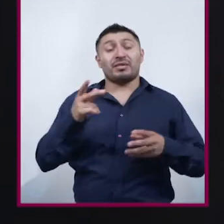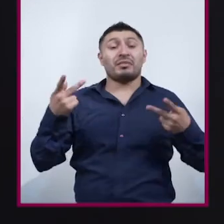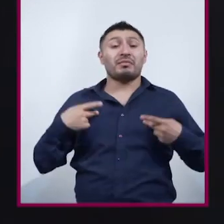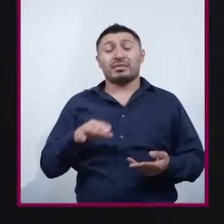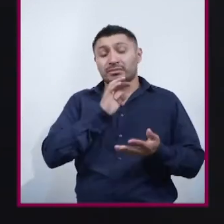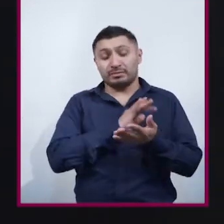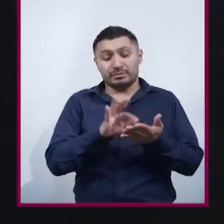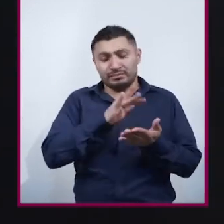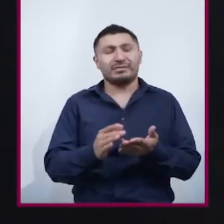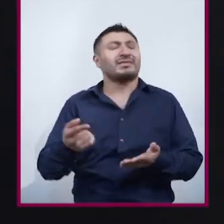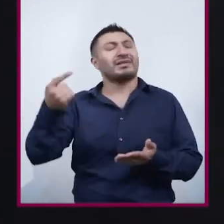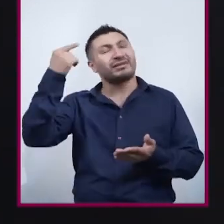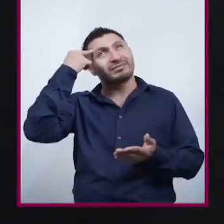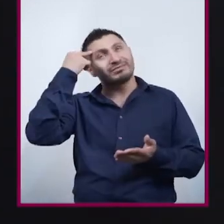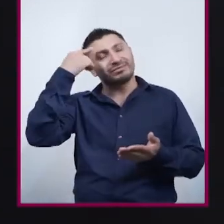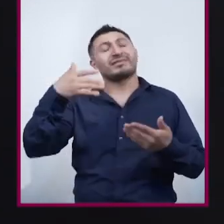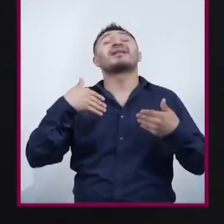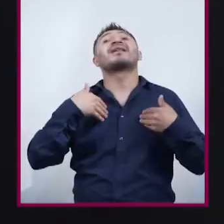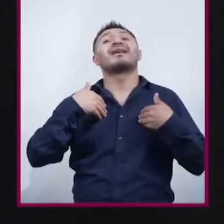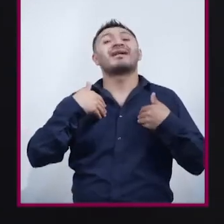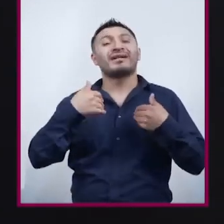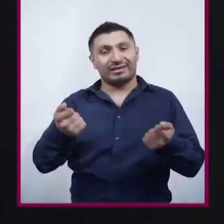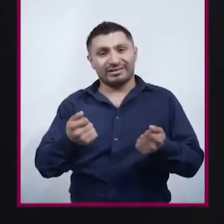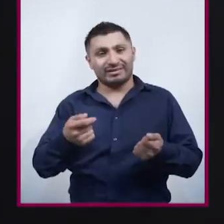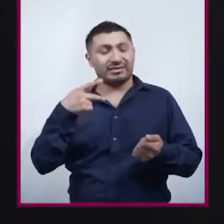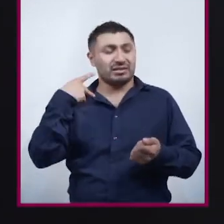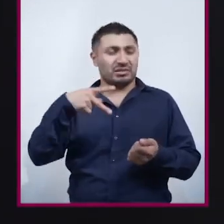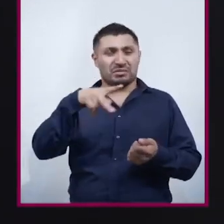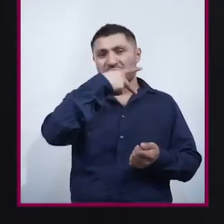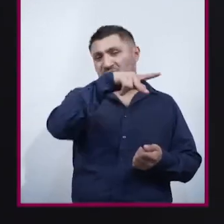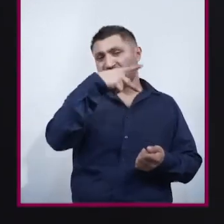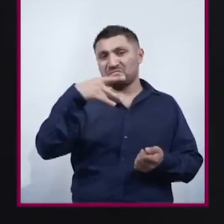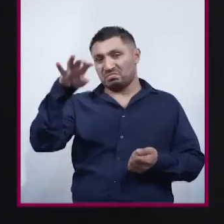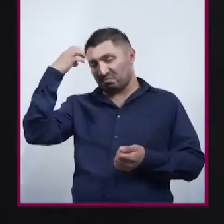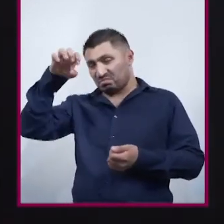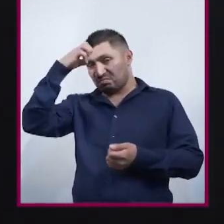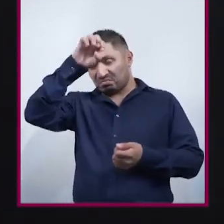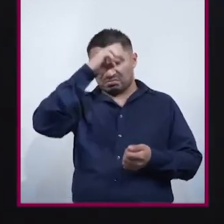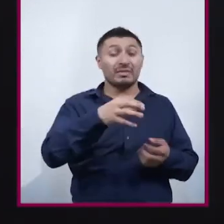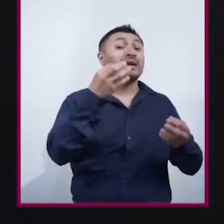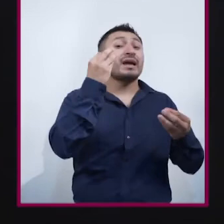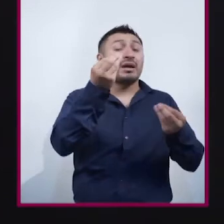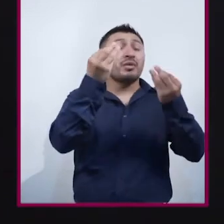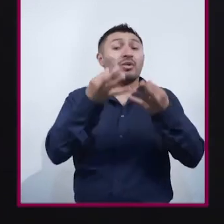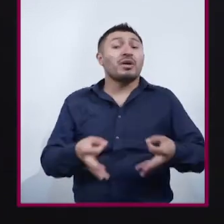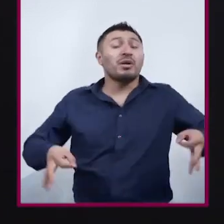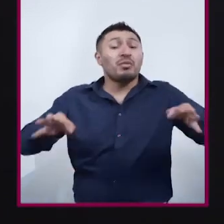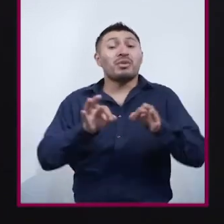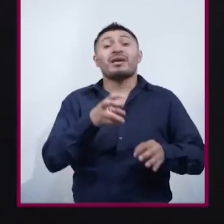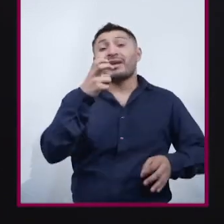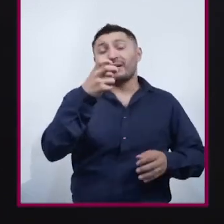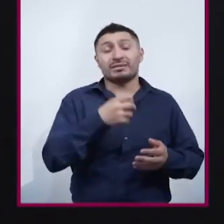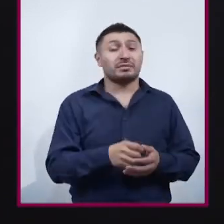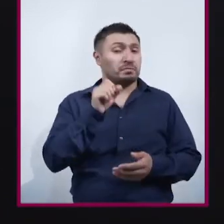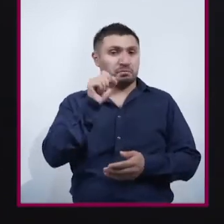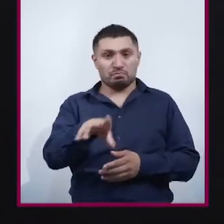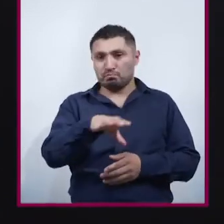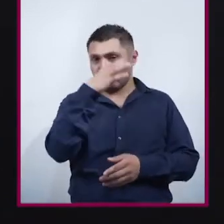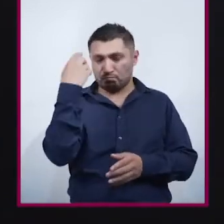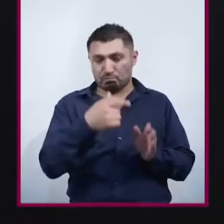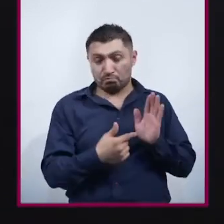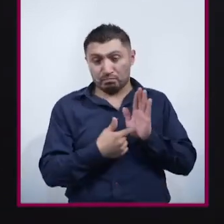lector o lectora añade su interpretación a través de su propia experiencia de vida. Esto es muy importante. La